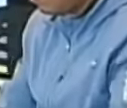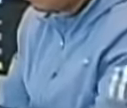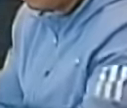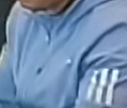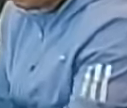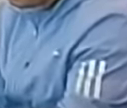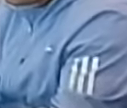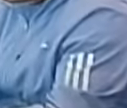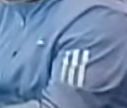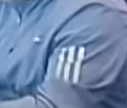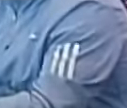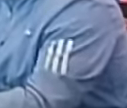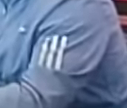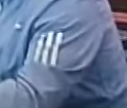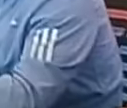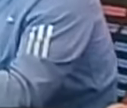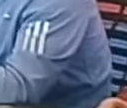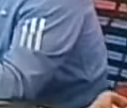Son...